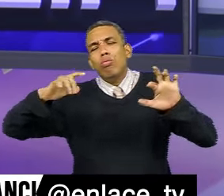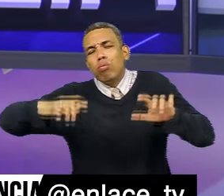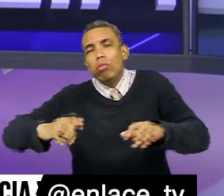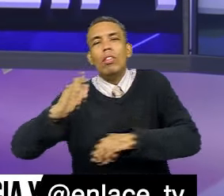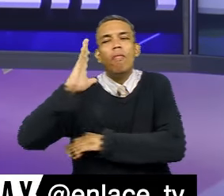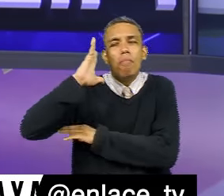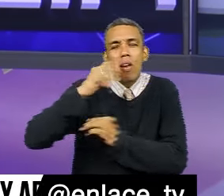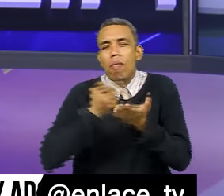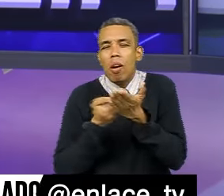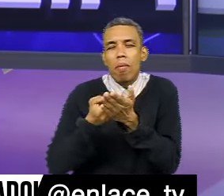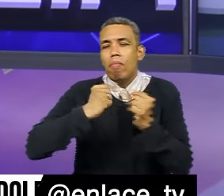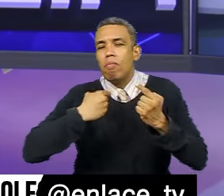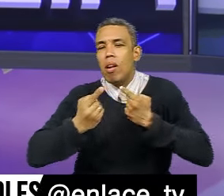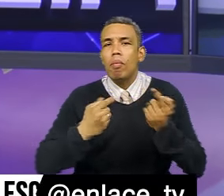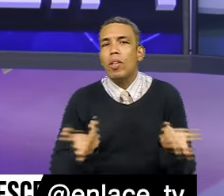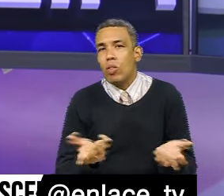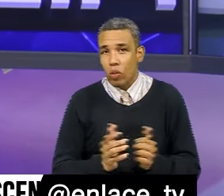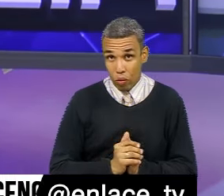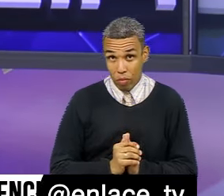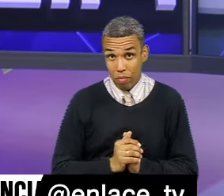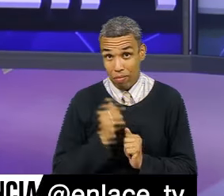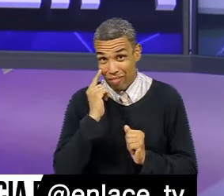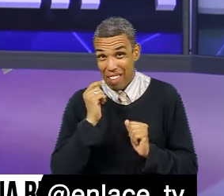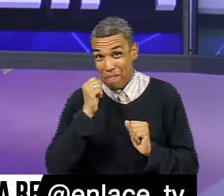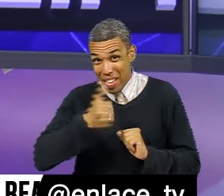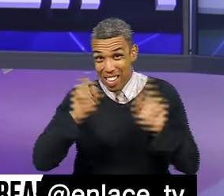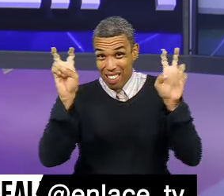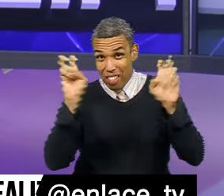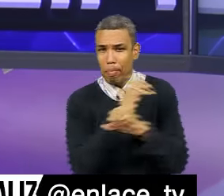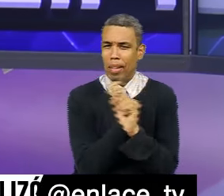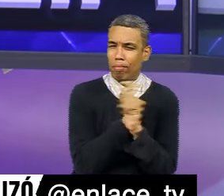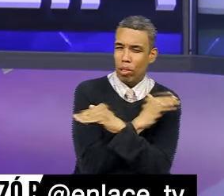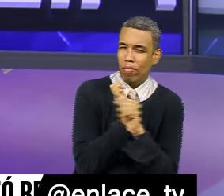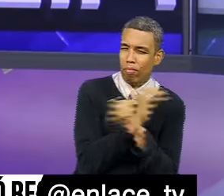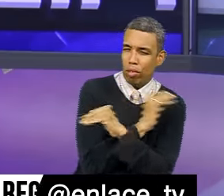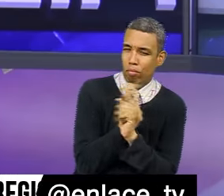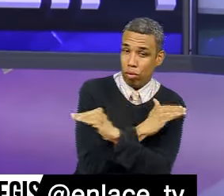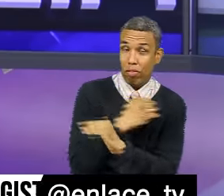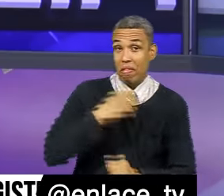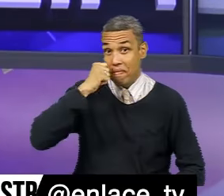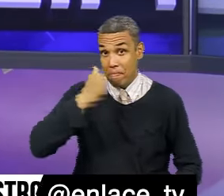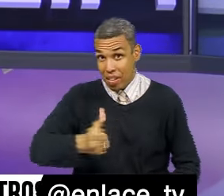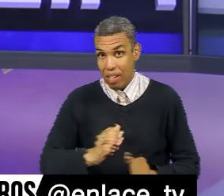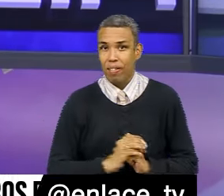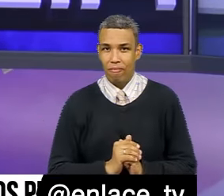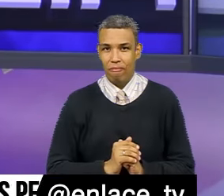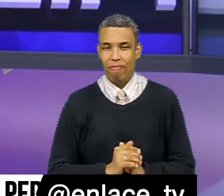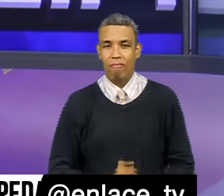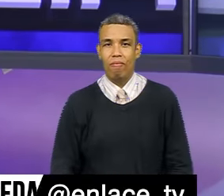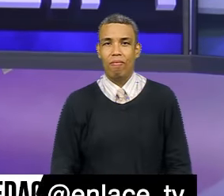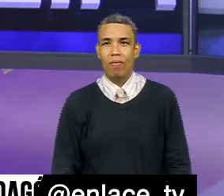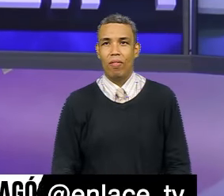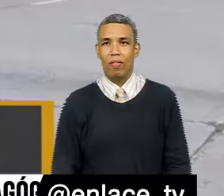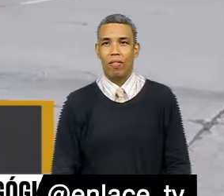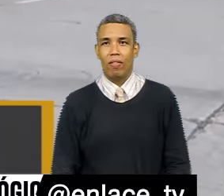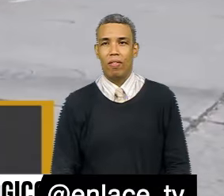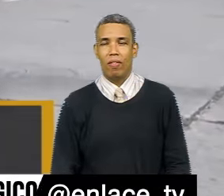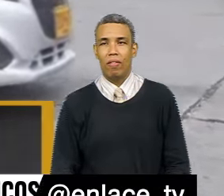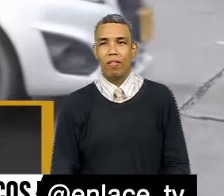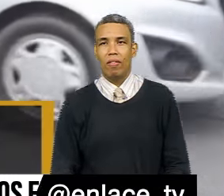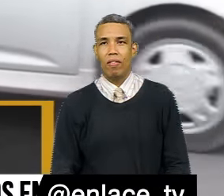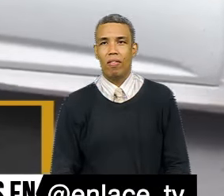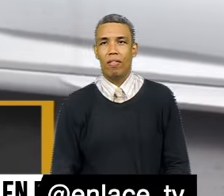vial. Rodrigo Salazar, el ingeniero de tráfico de la Universidad de Roma, expondrá las causas que alteran la movilidad en la ciudad. Su amor